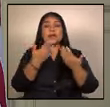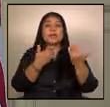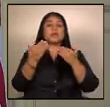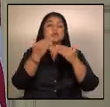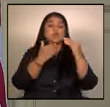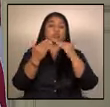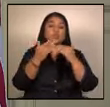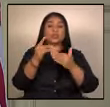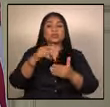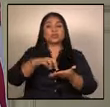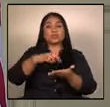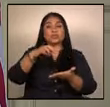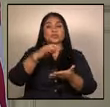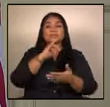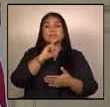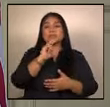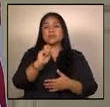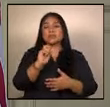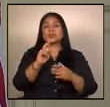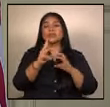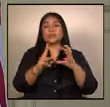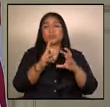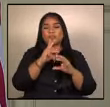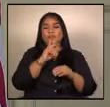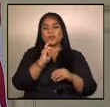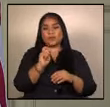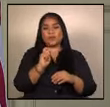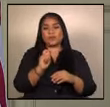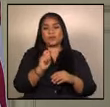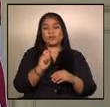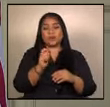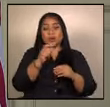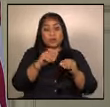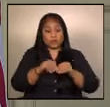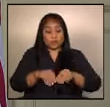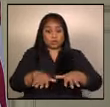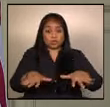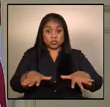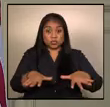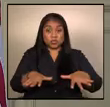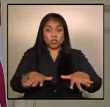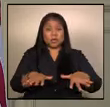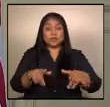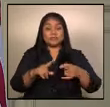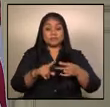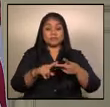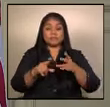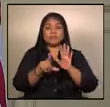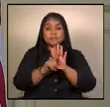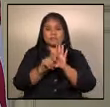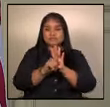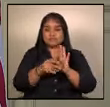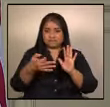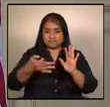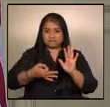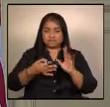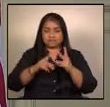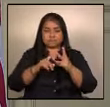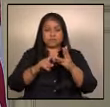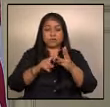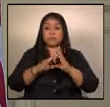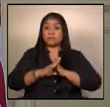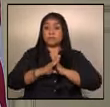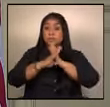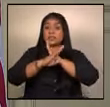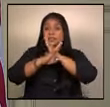construcción de un país mejor, de un mundo mejor. Infraestructura, legislación adecuada, protección